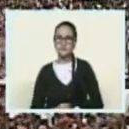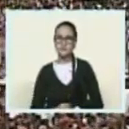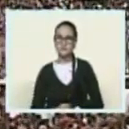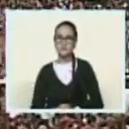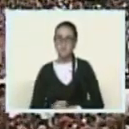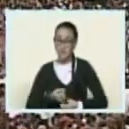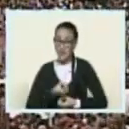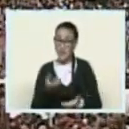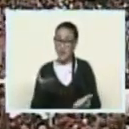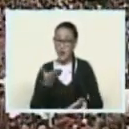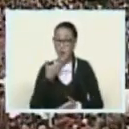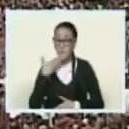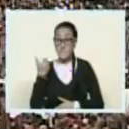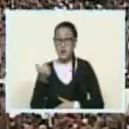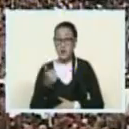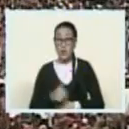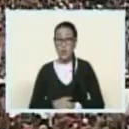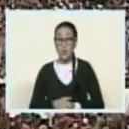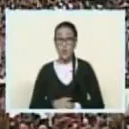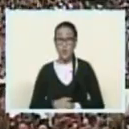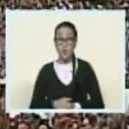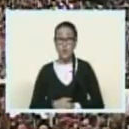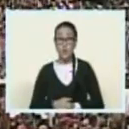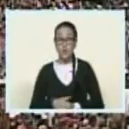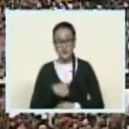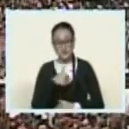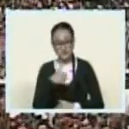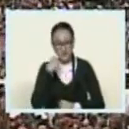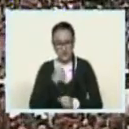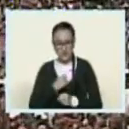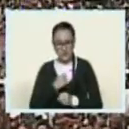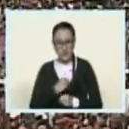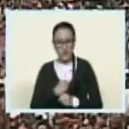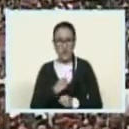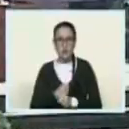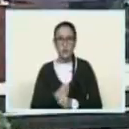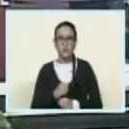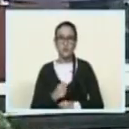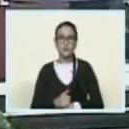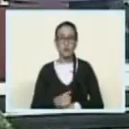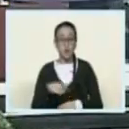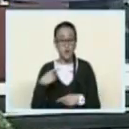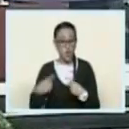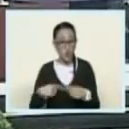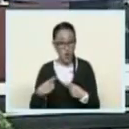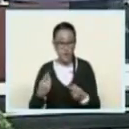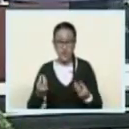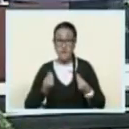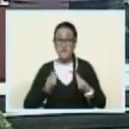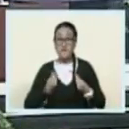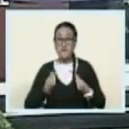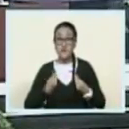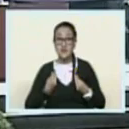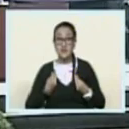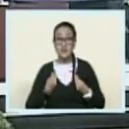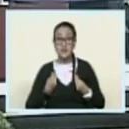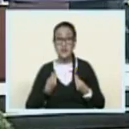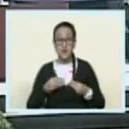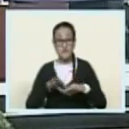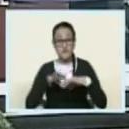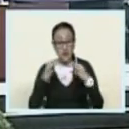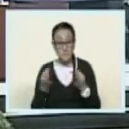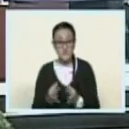dar lo mejor en cada trinchera, para que todos los días la vida de